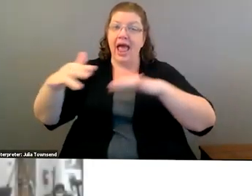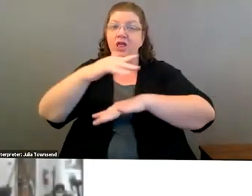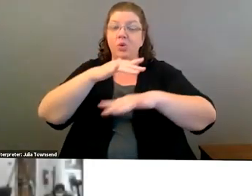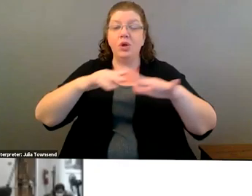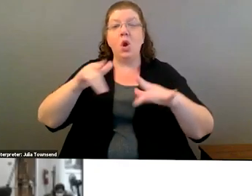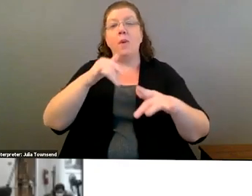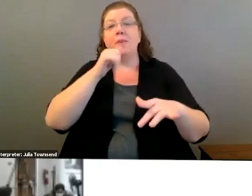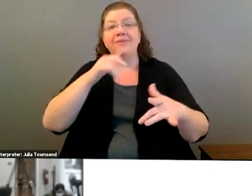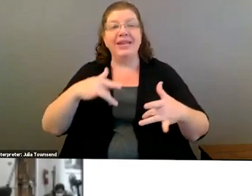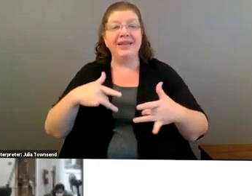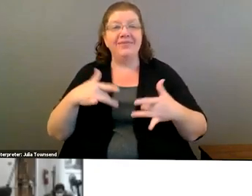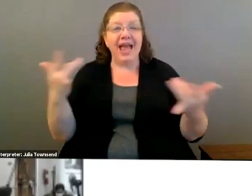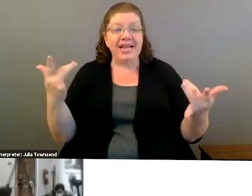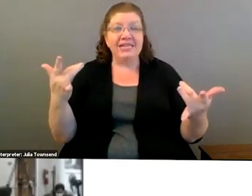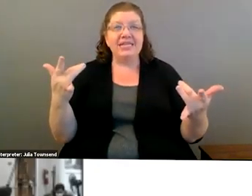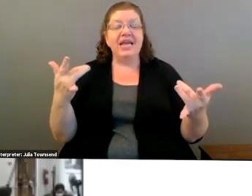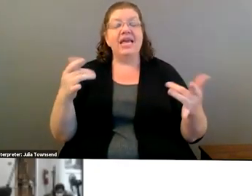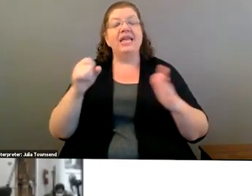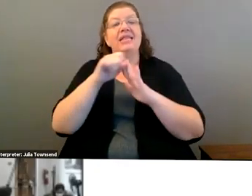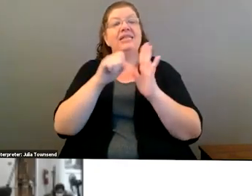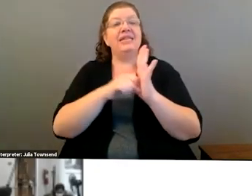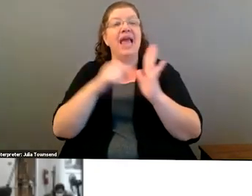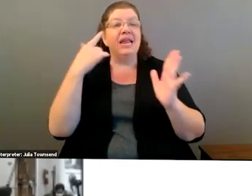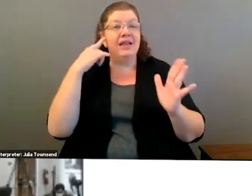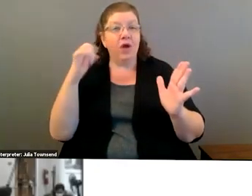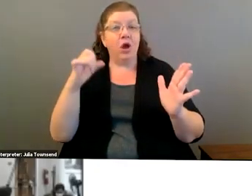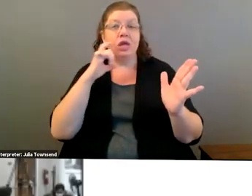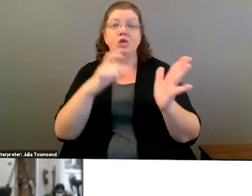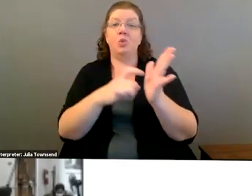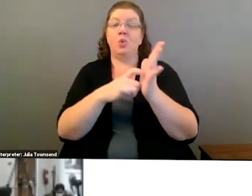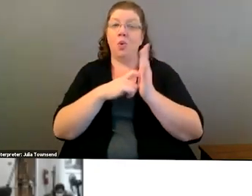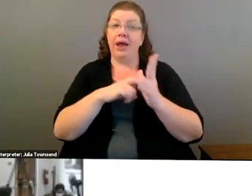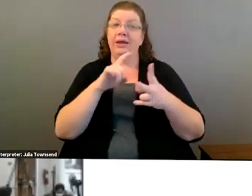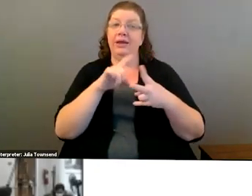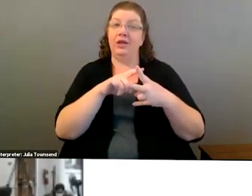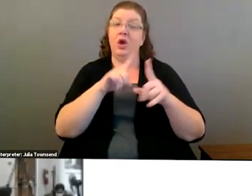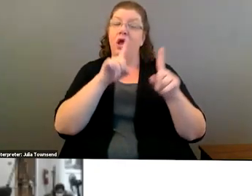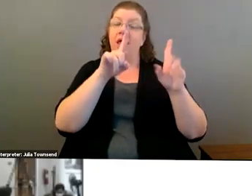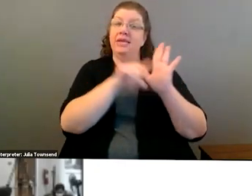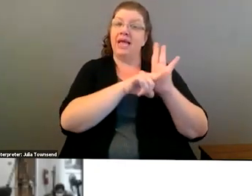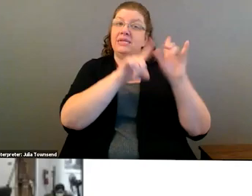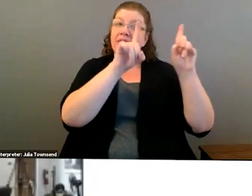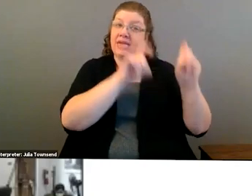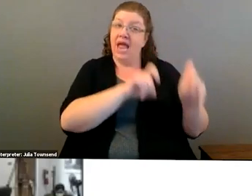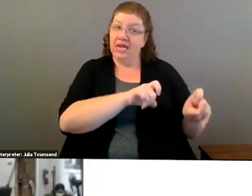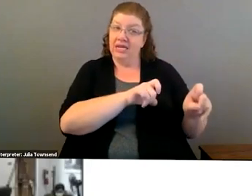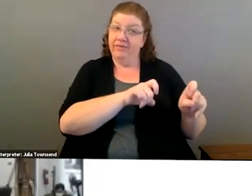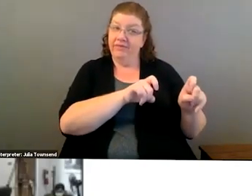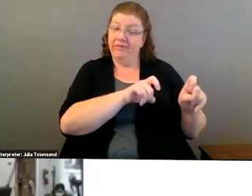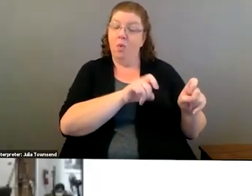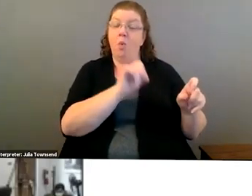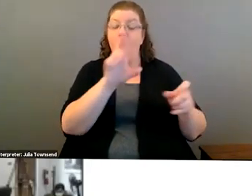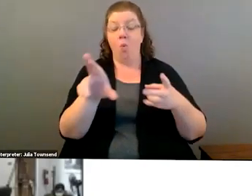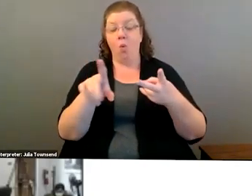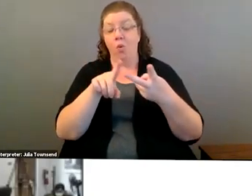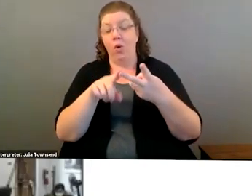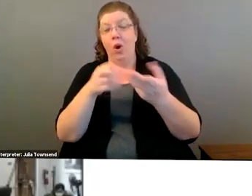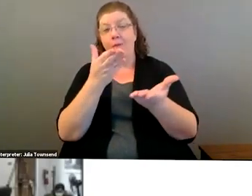grandes y privados el estado de california si requiere una prueba negativa o